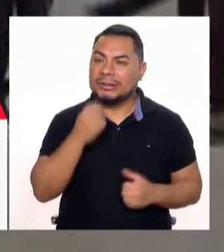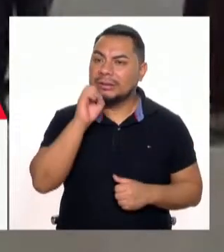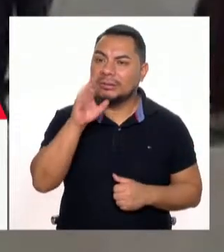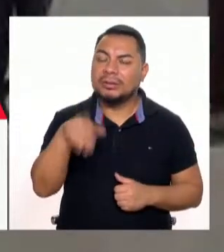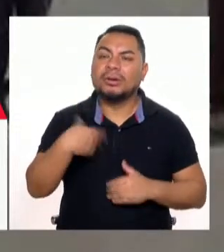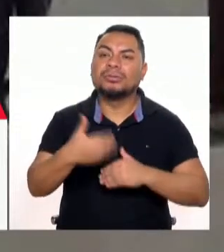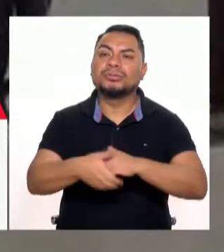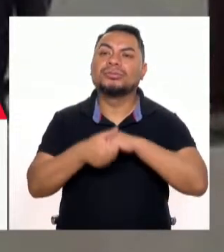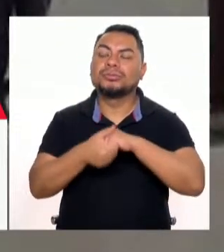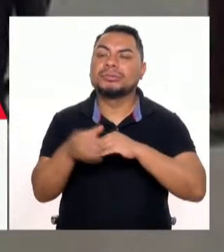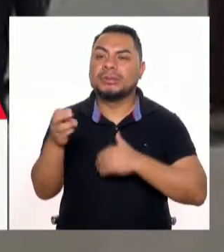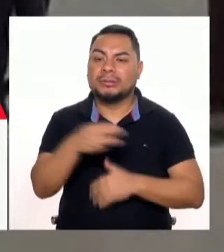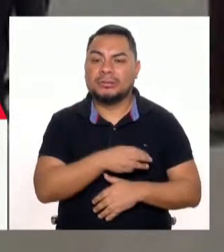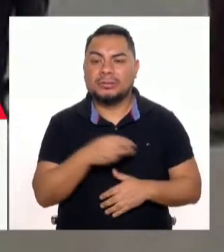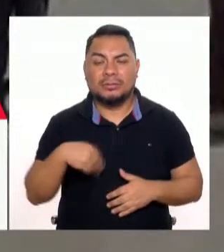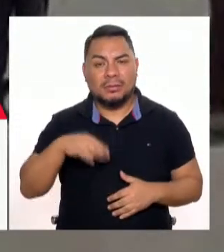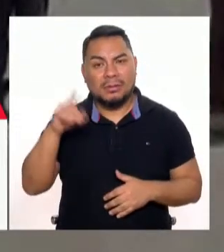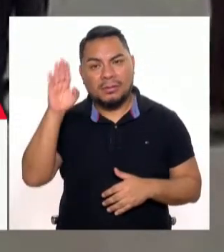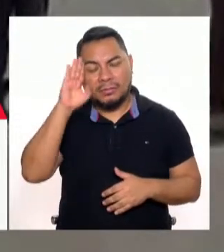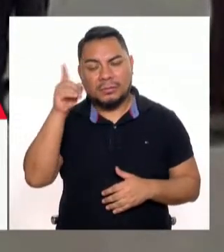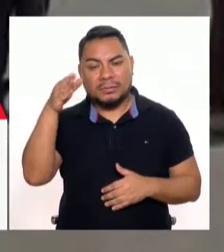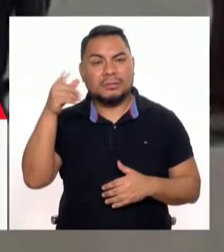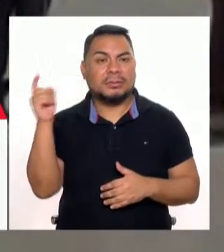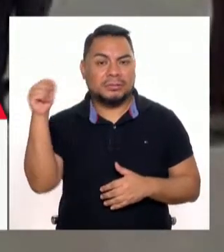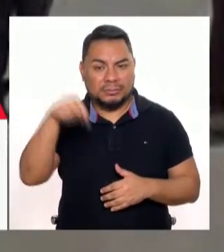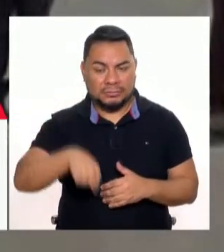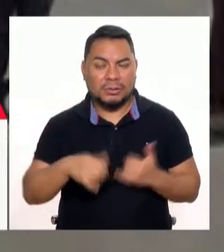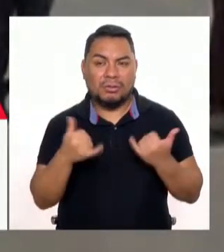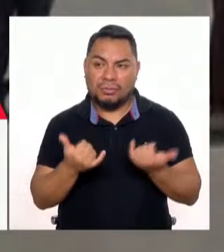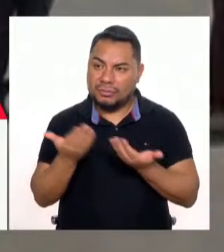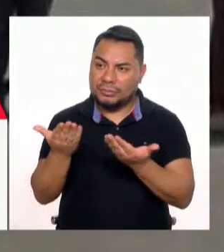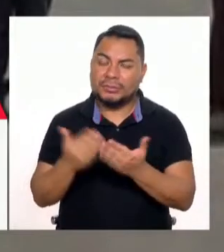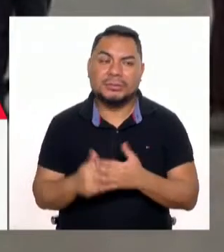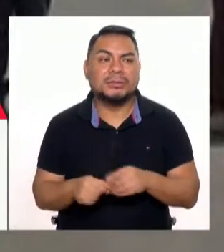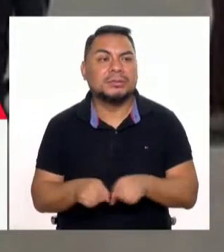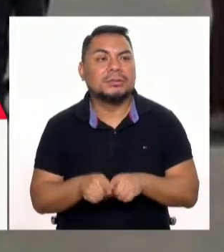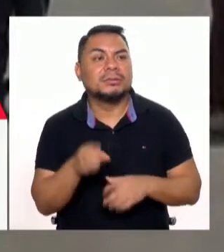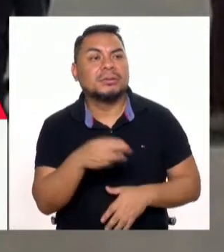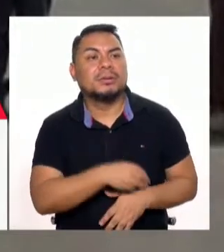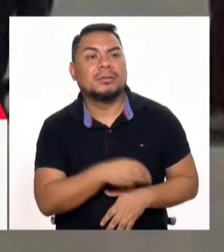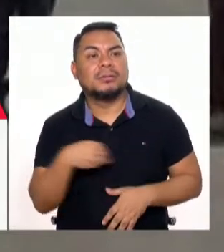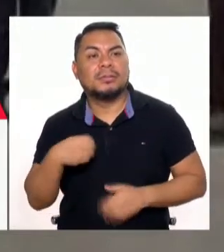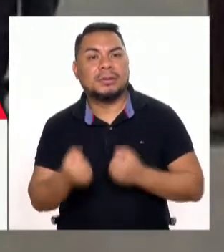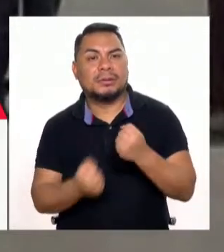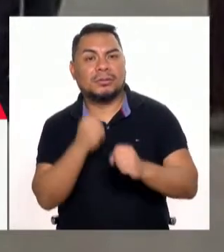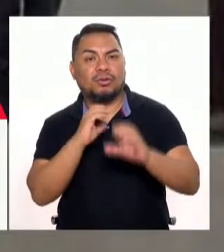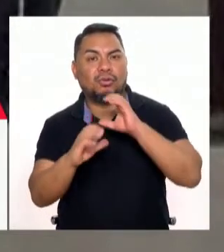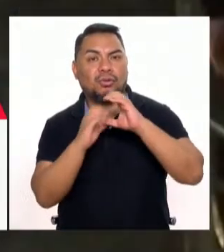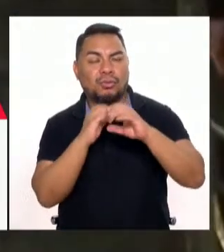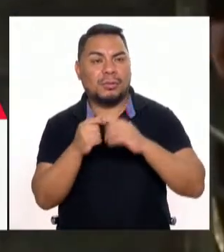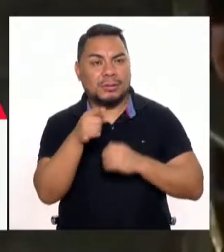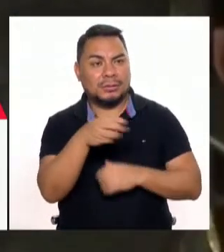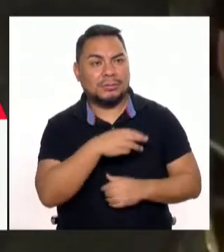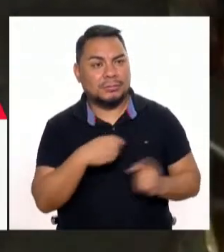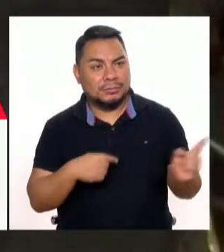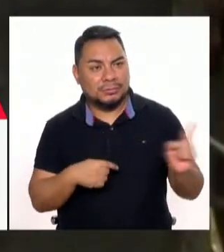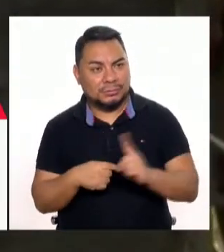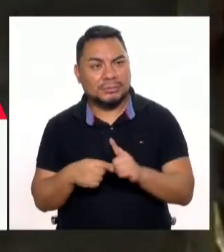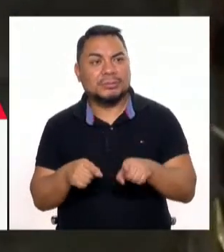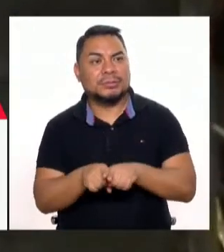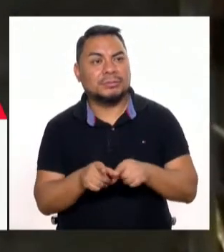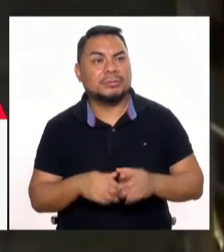mi saludo al ministro de interior por estar presente el día de hoy a la ministra de transportes y comunicaciones